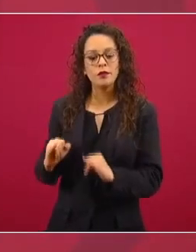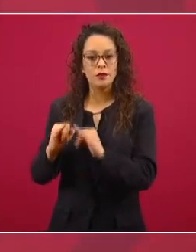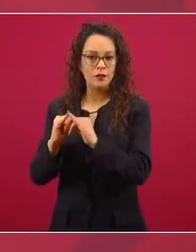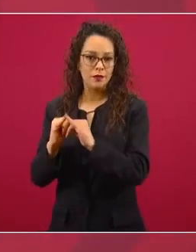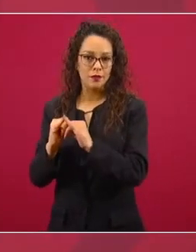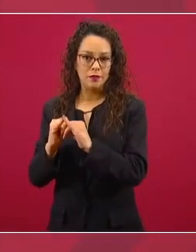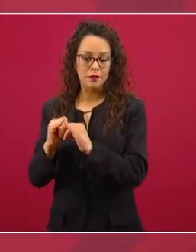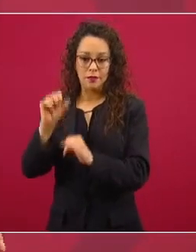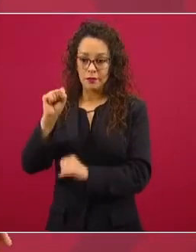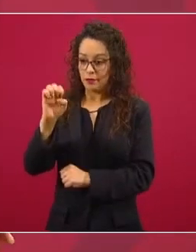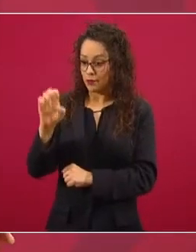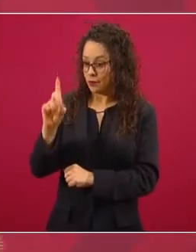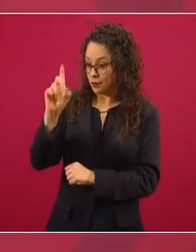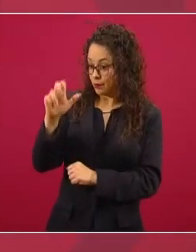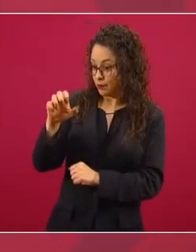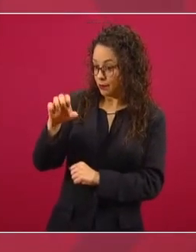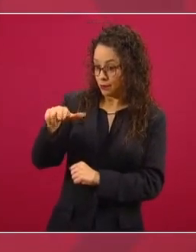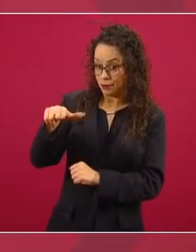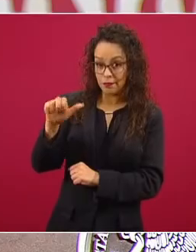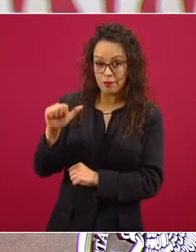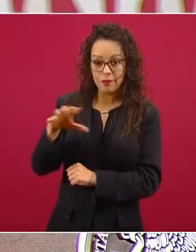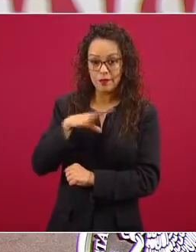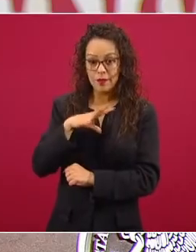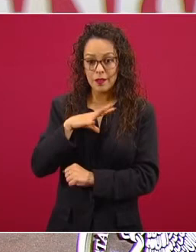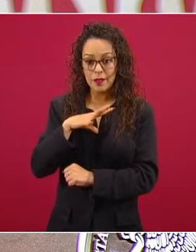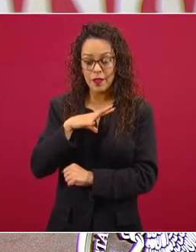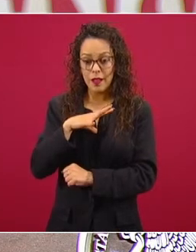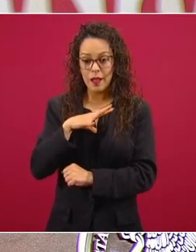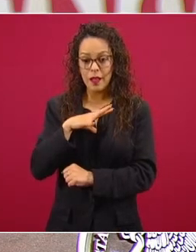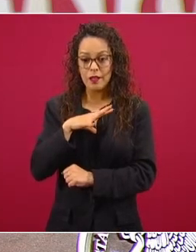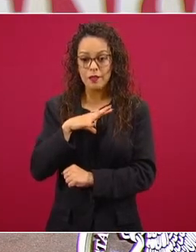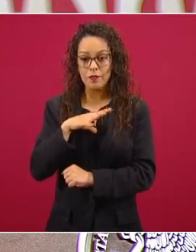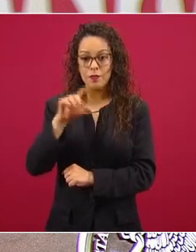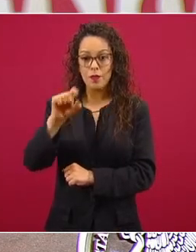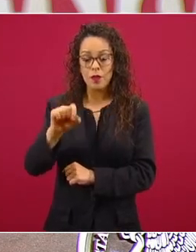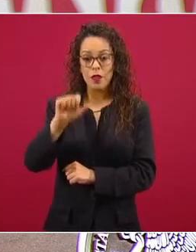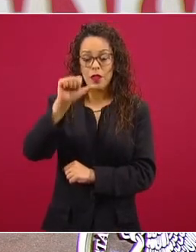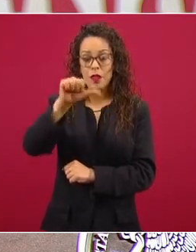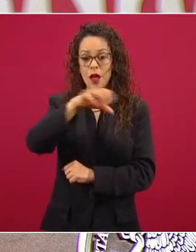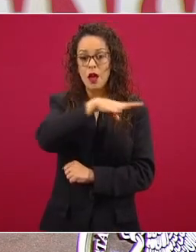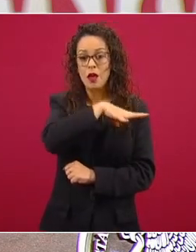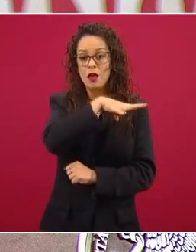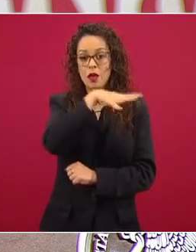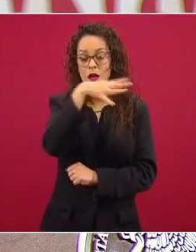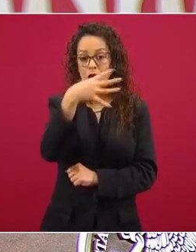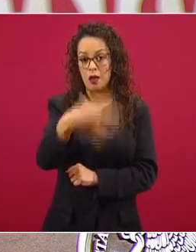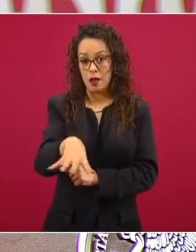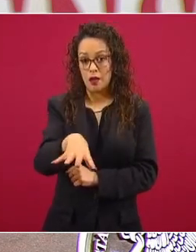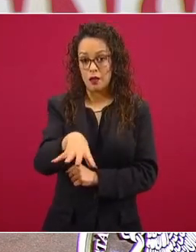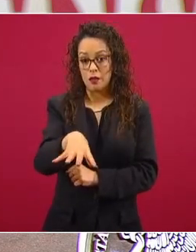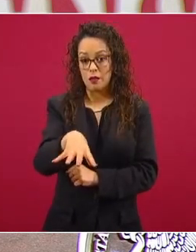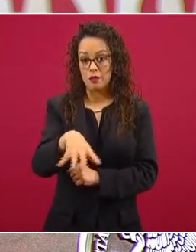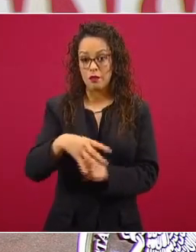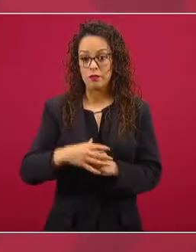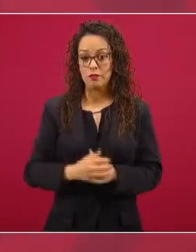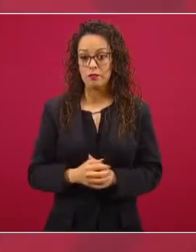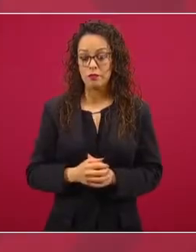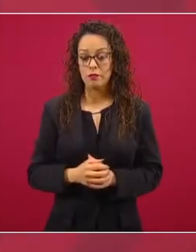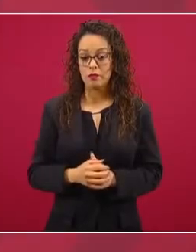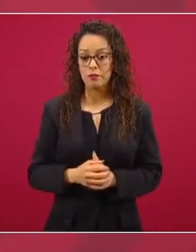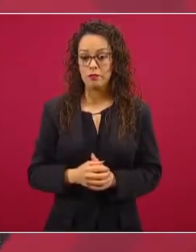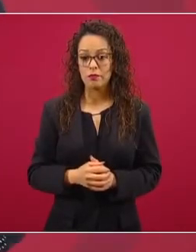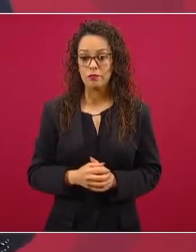En la Secretaría de la Defensa hay 26 generales de división y